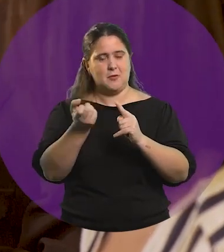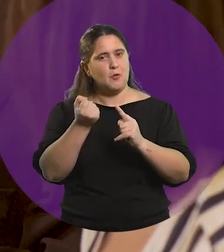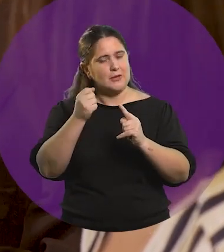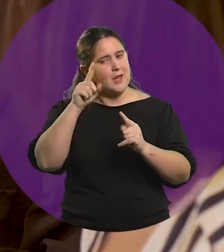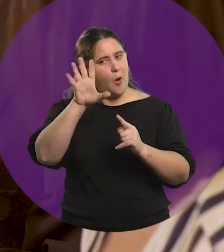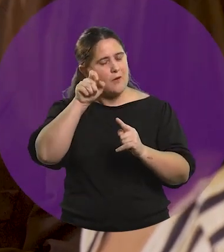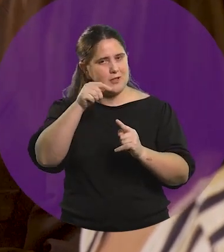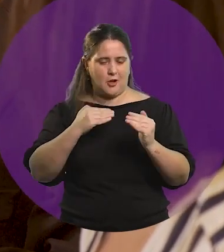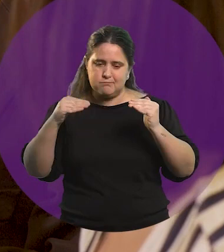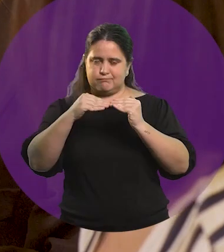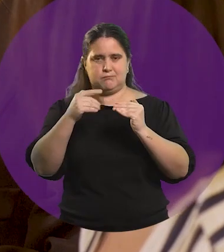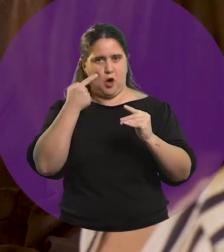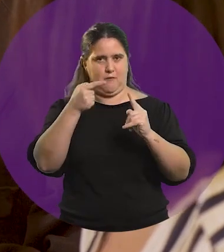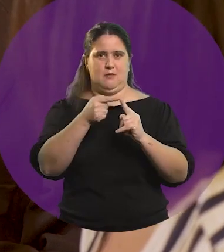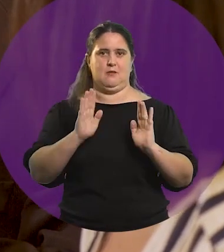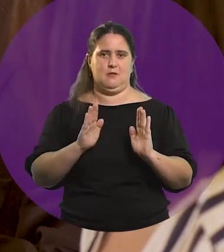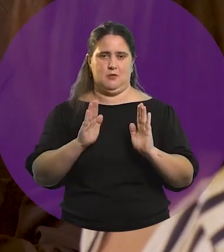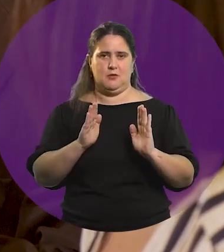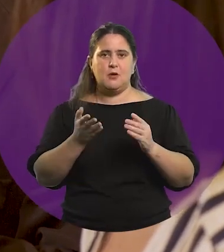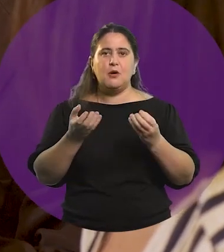esto de referencia, porque